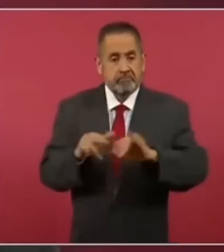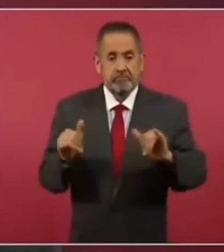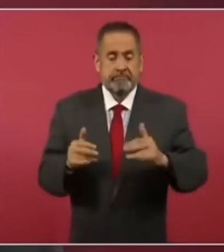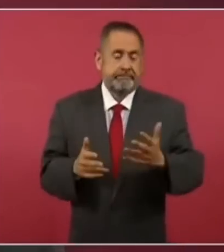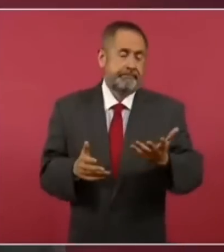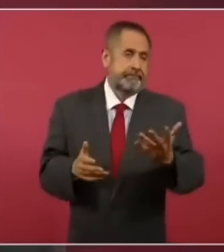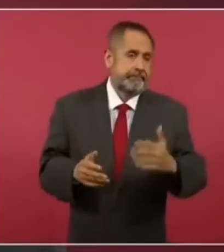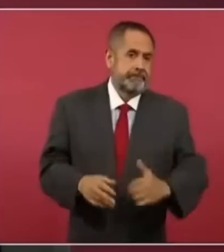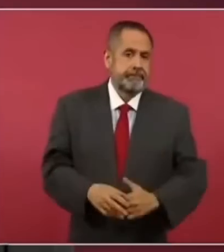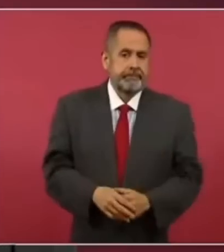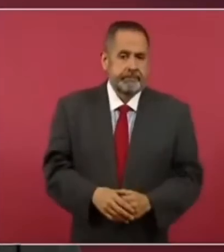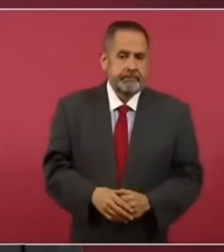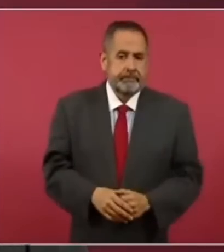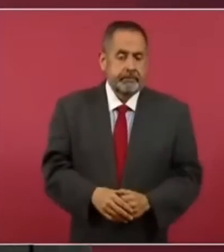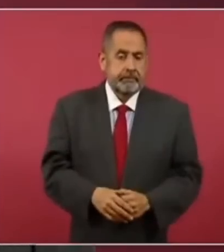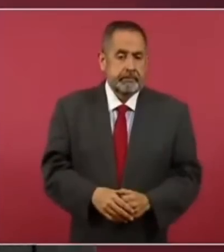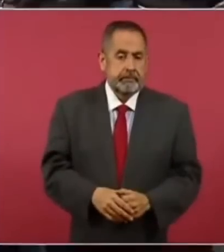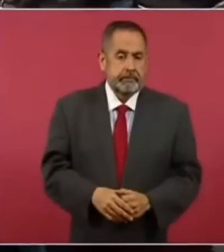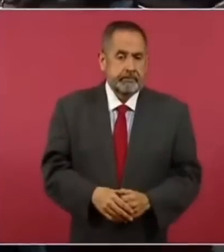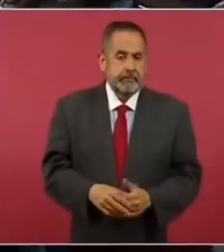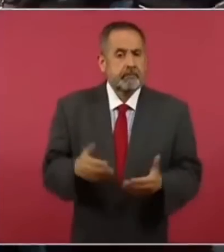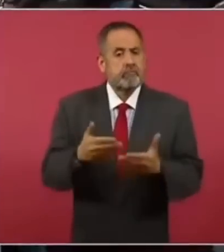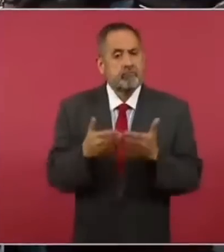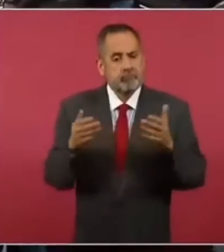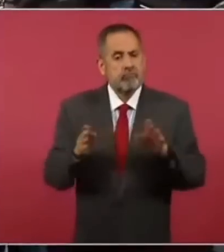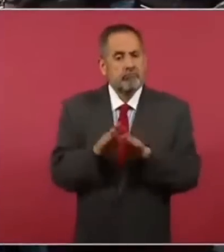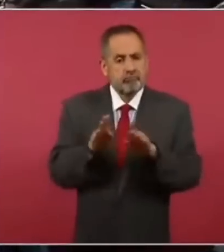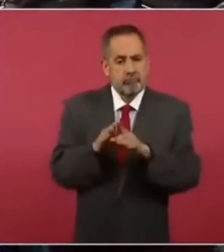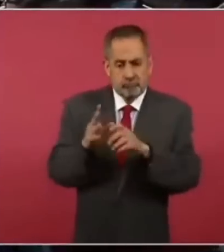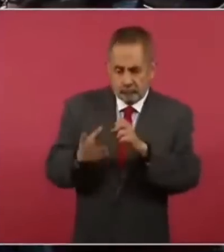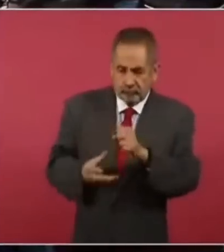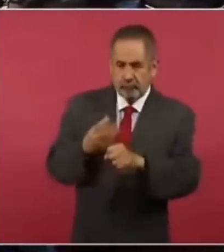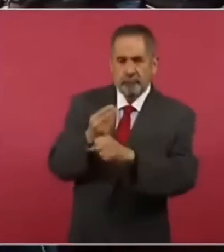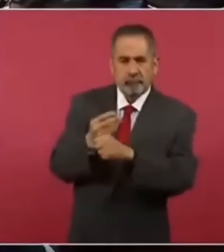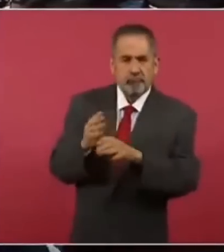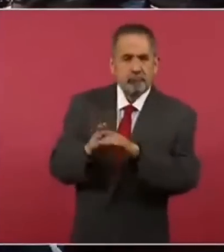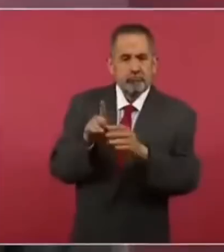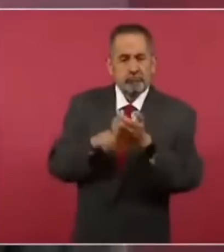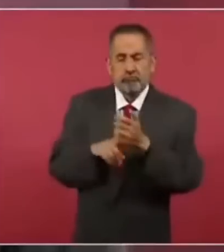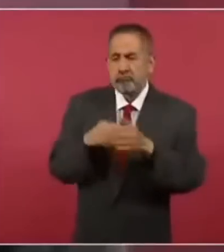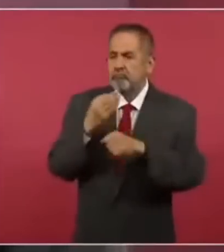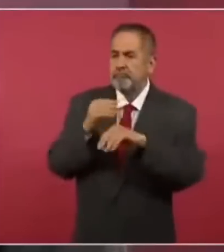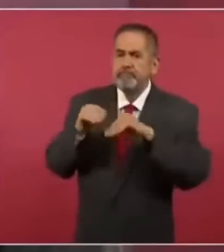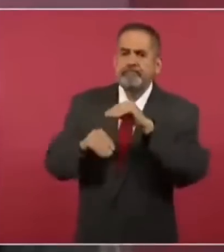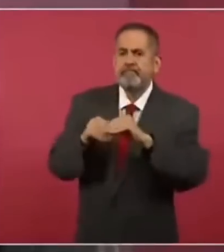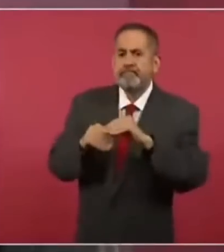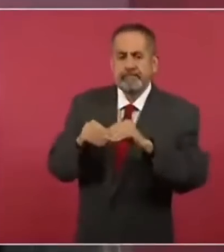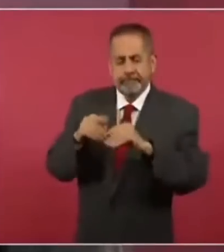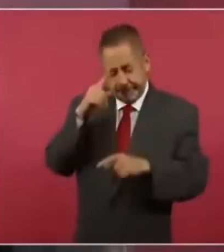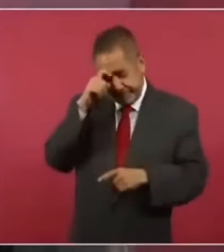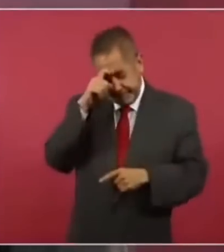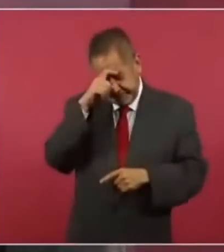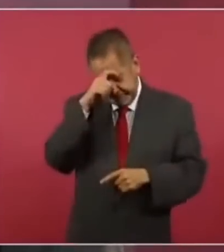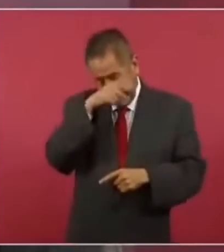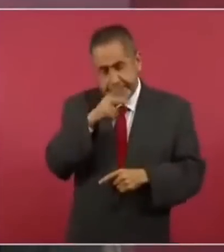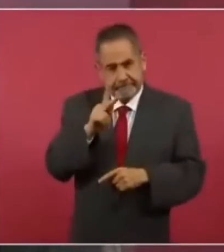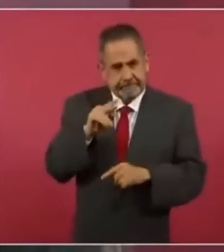posibilidad. Ahora, lo que estamos construyendo, que nos ha costado muchísimo